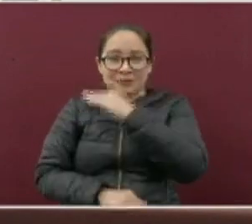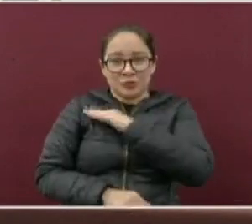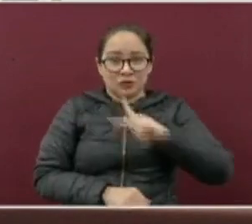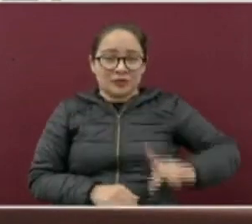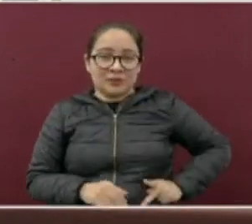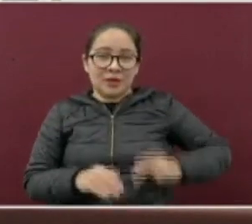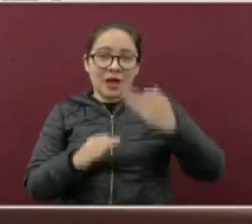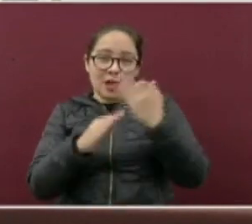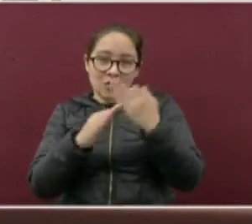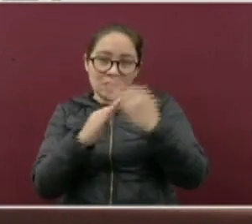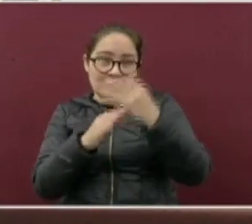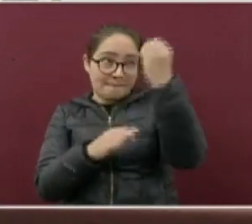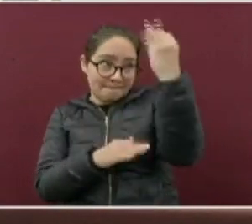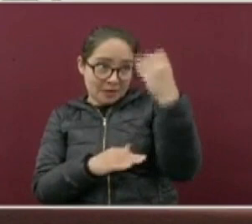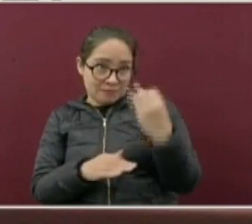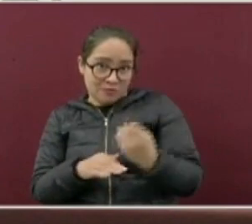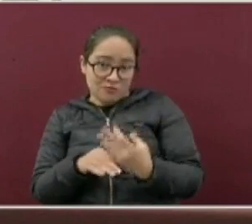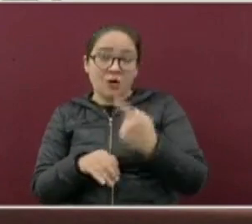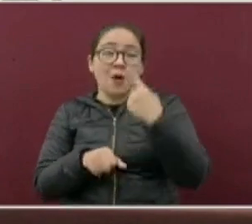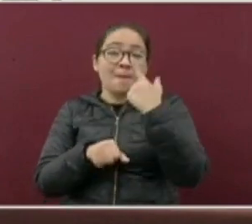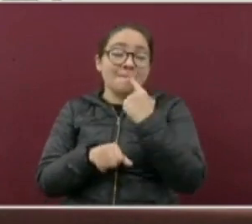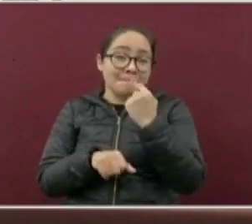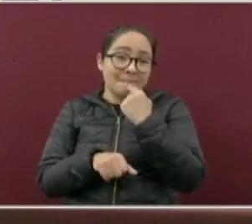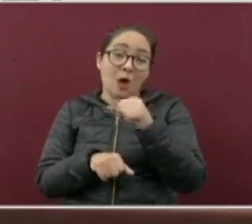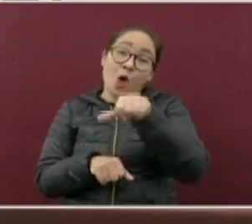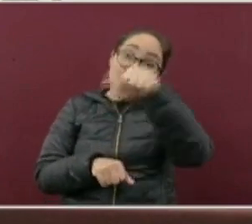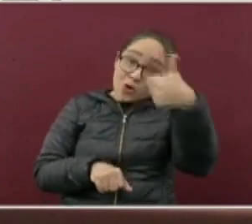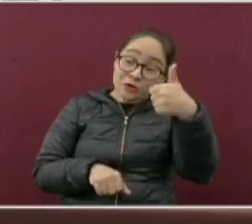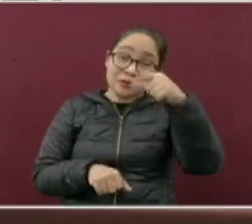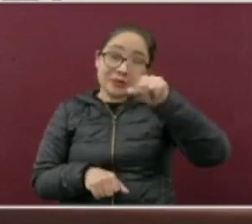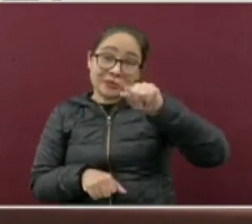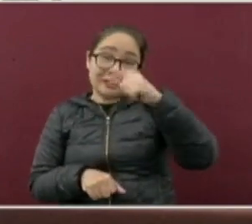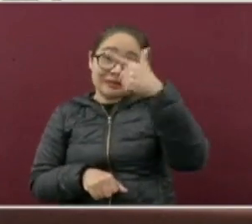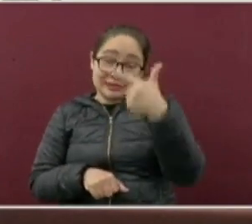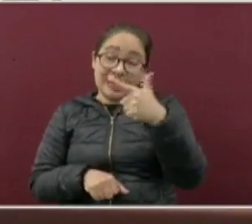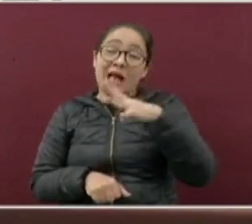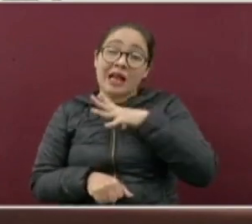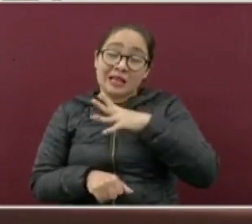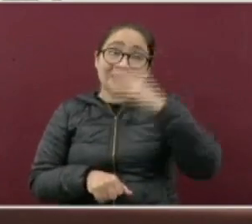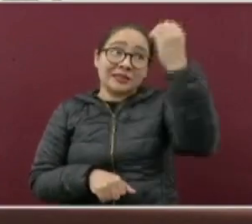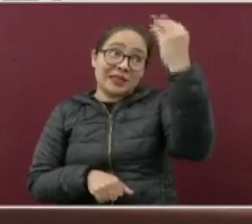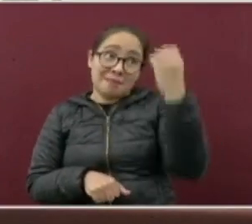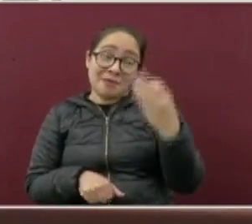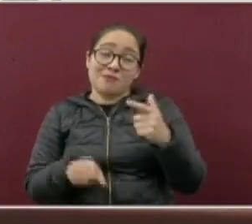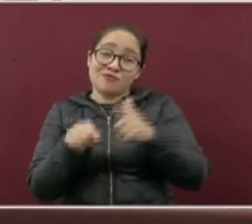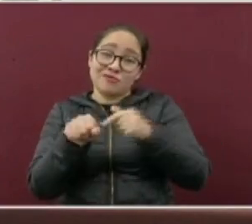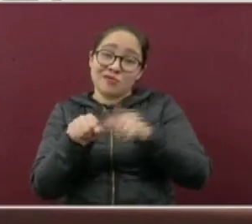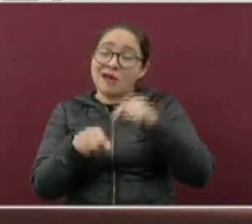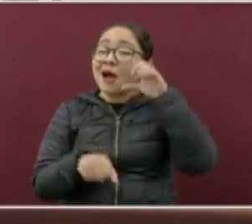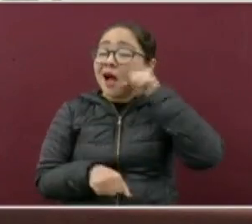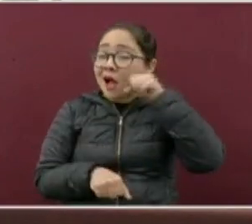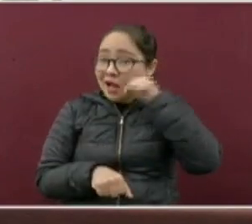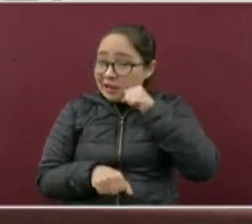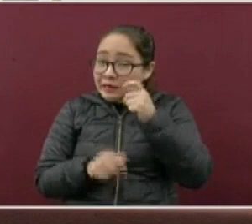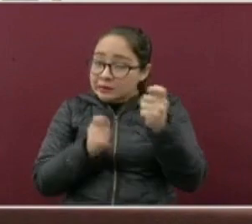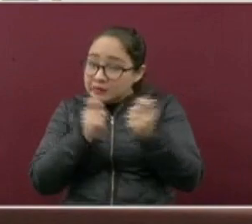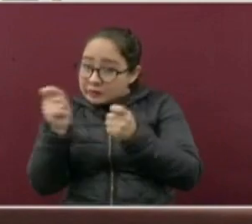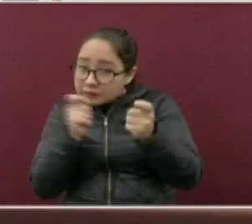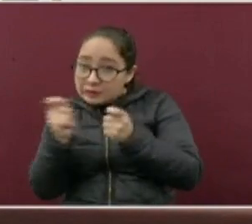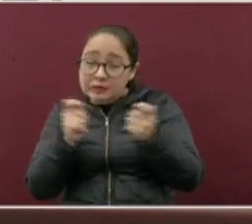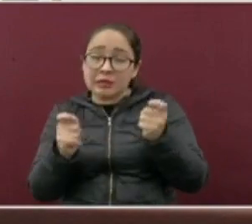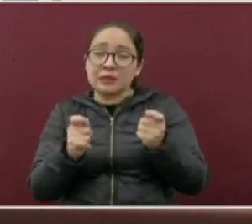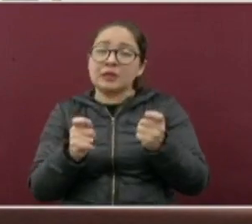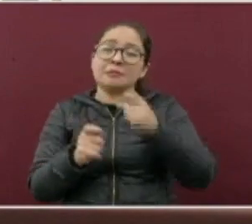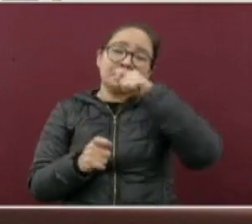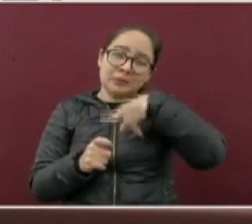en semáforo rojo y 77 más que tienen semáforo naranja, así como las